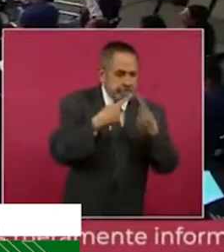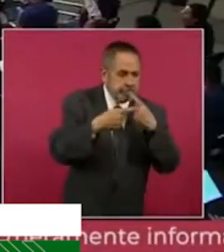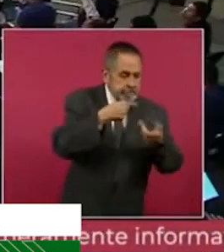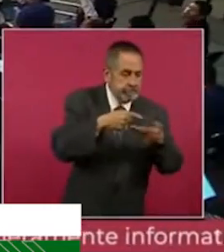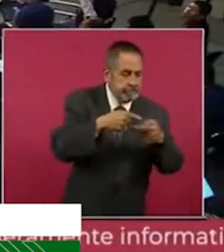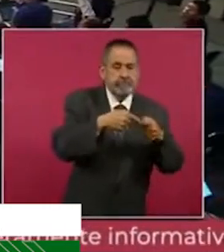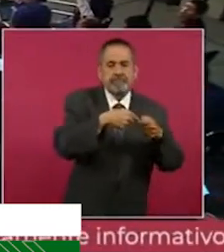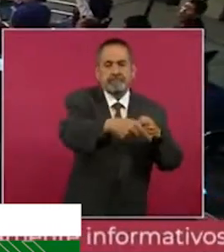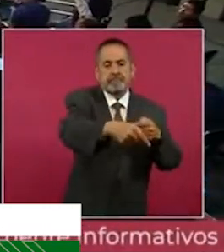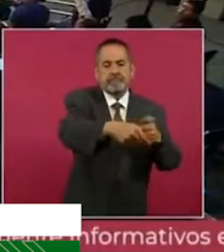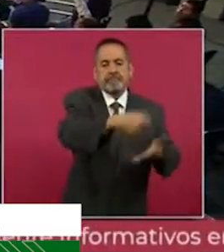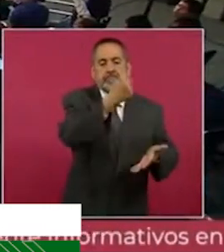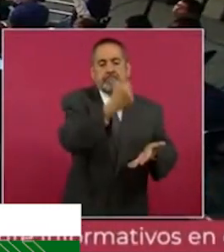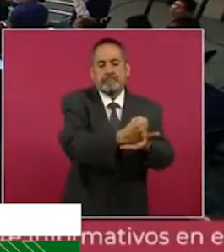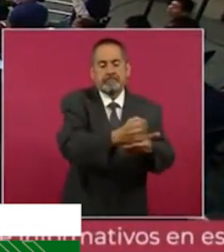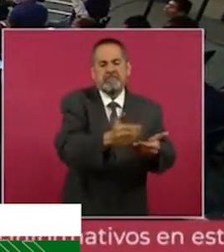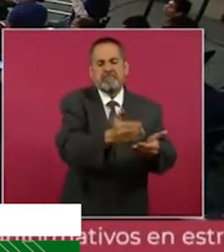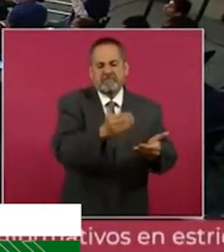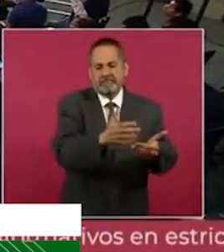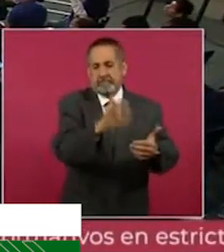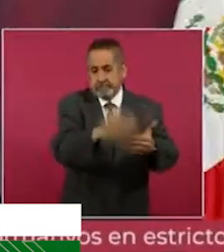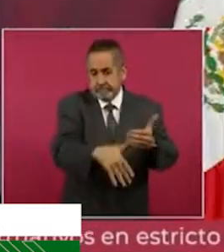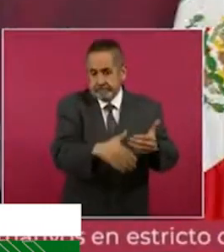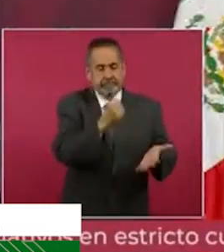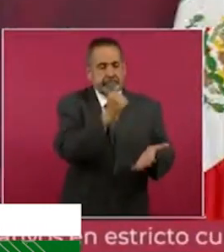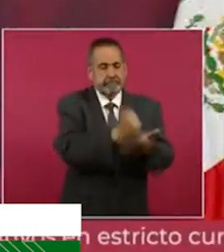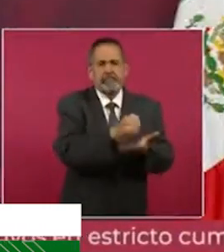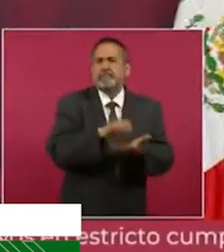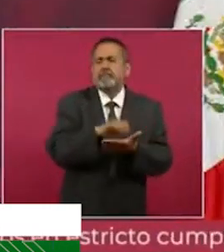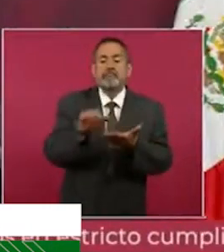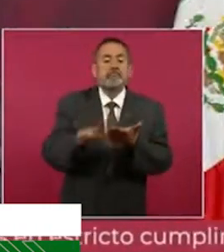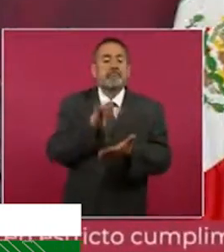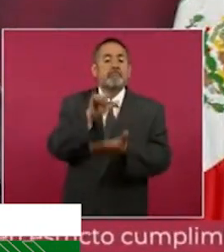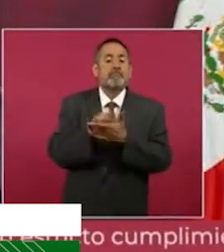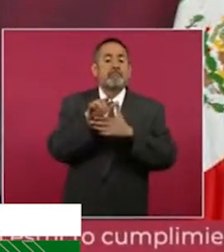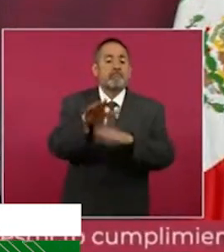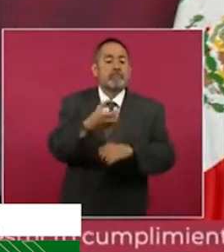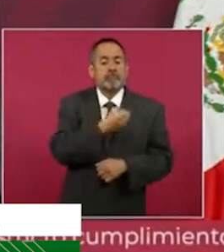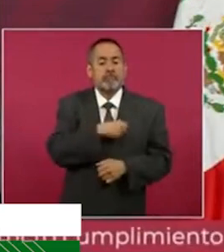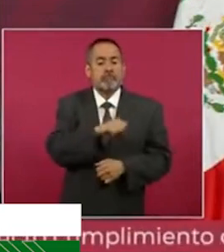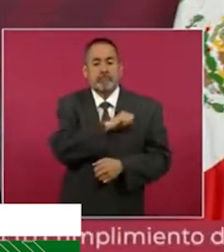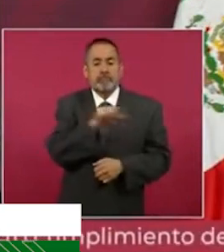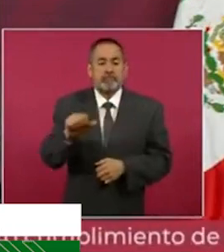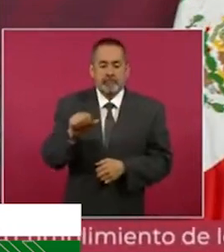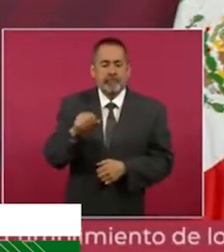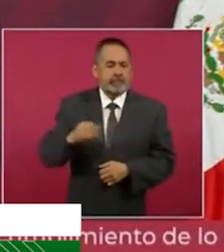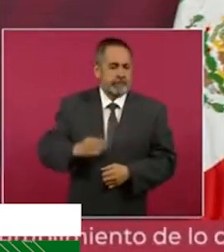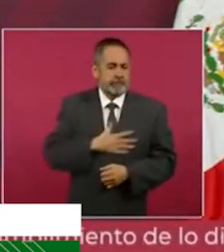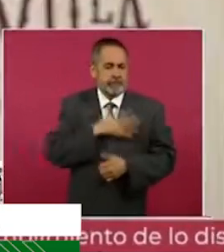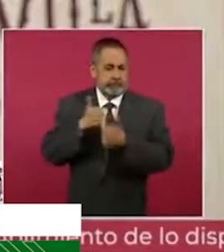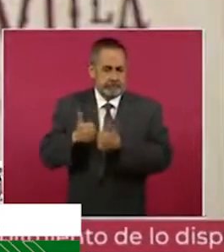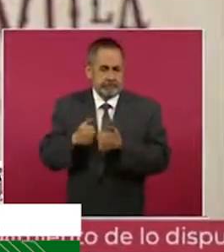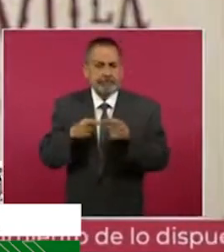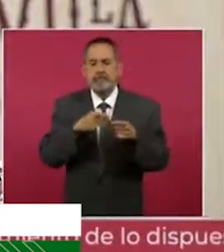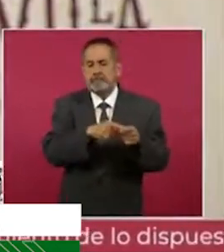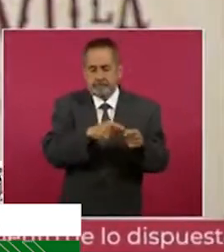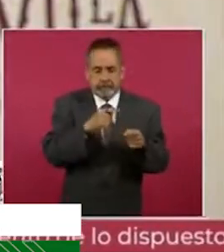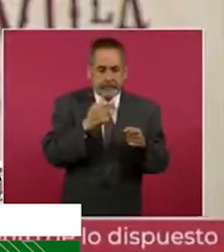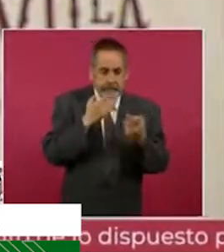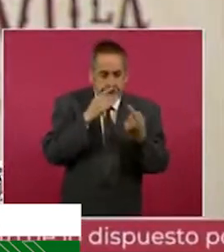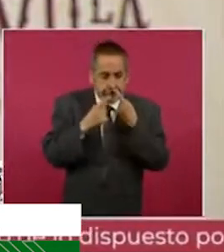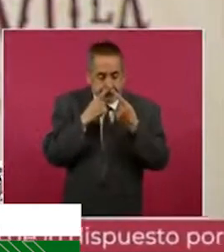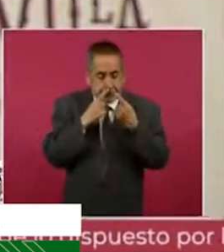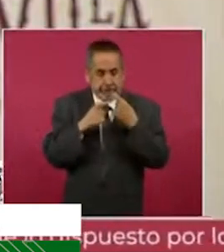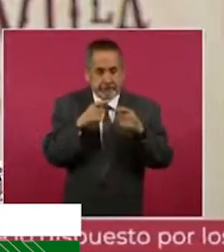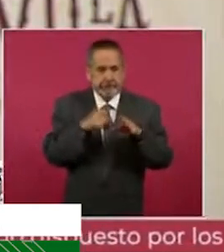mexicanos a través del IMSS Bienestar. Está la ley del sistema de salud para el bienestar, por ejemplo, en el cual pues se